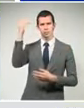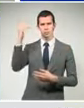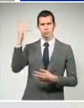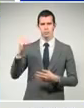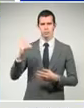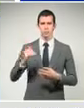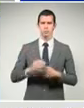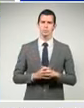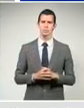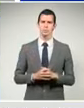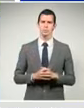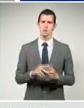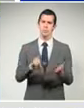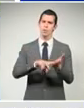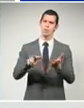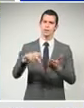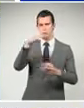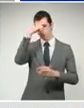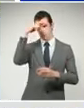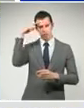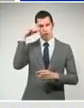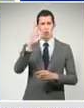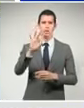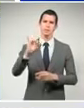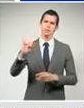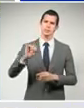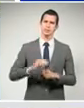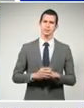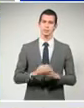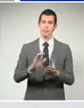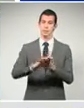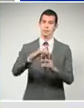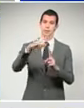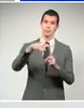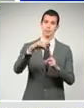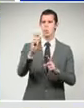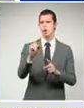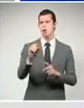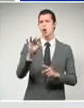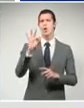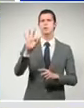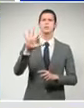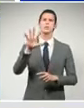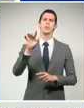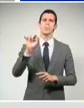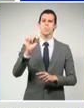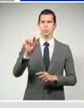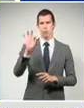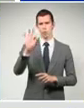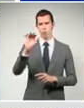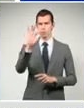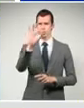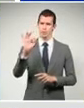con 86, Matanzas con 85,8, Camagüey